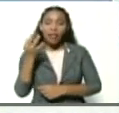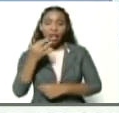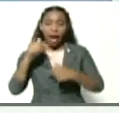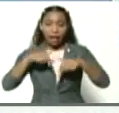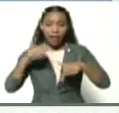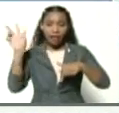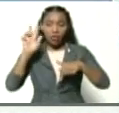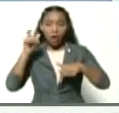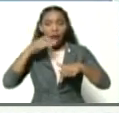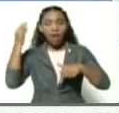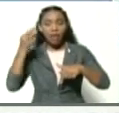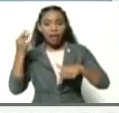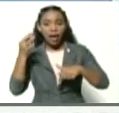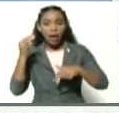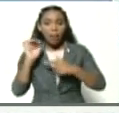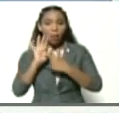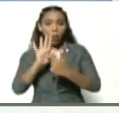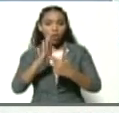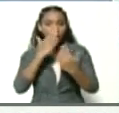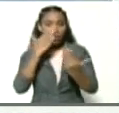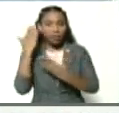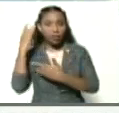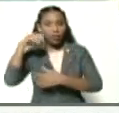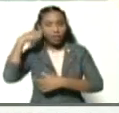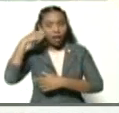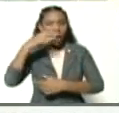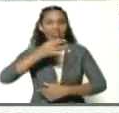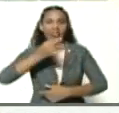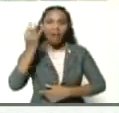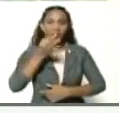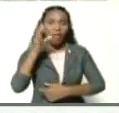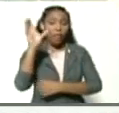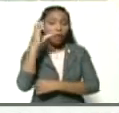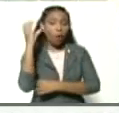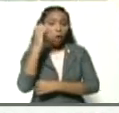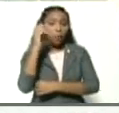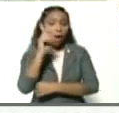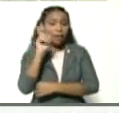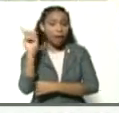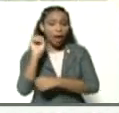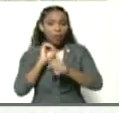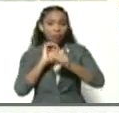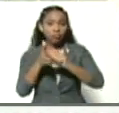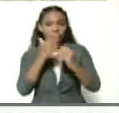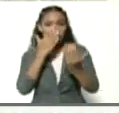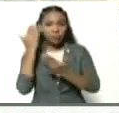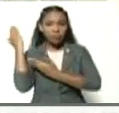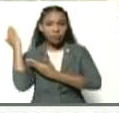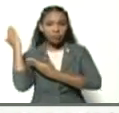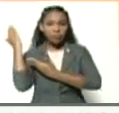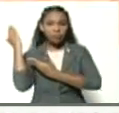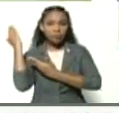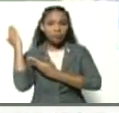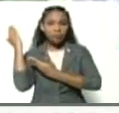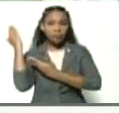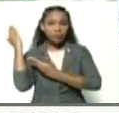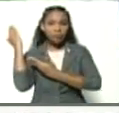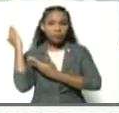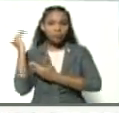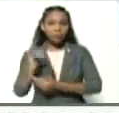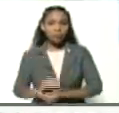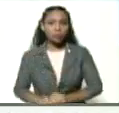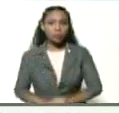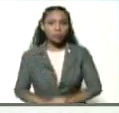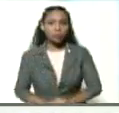Colombia. Vamos a lanzar este video, La Verdad de Colombia, COVID-19. Adelante.